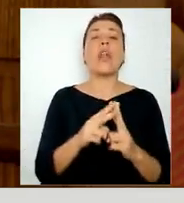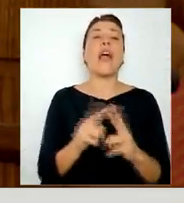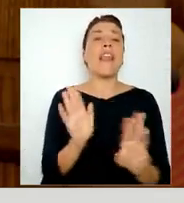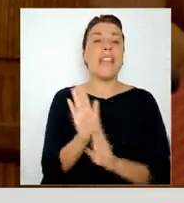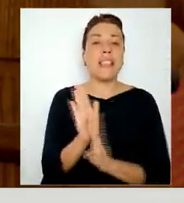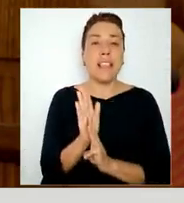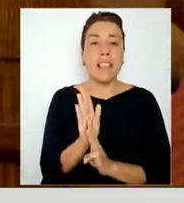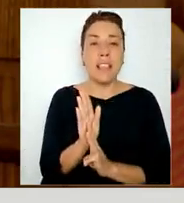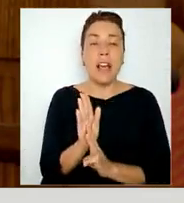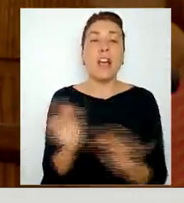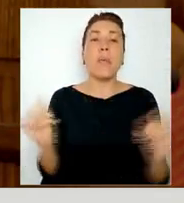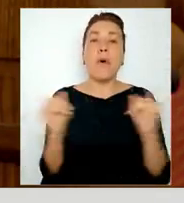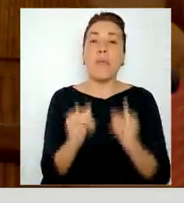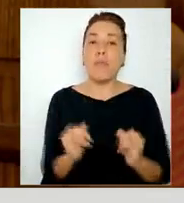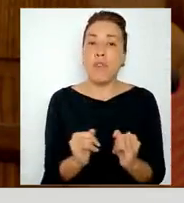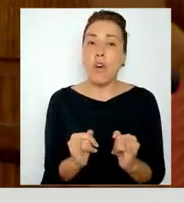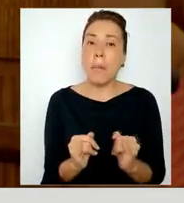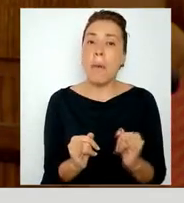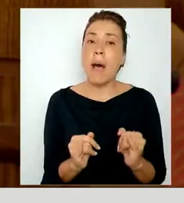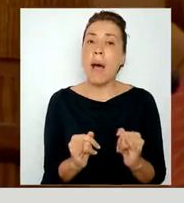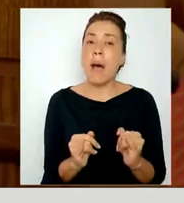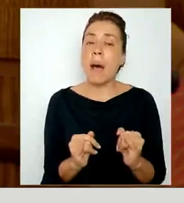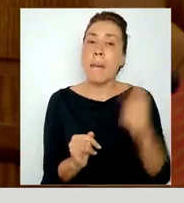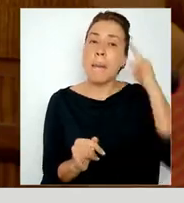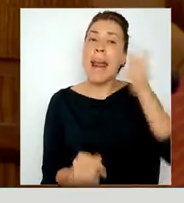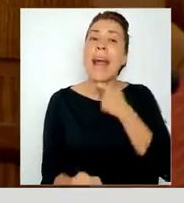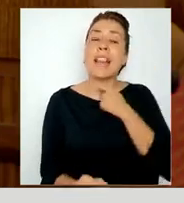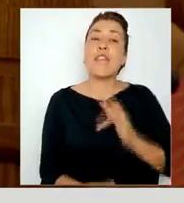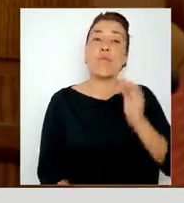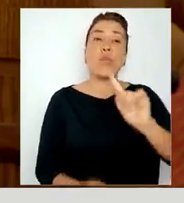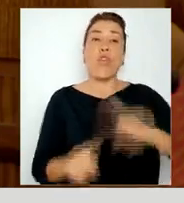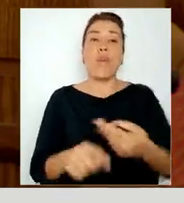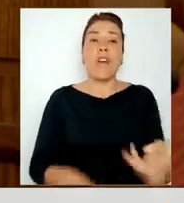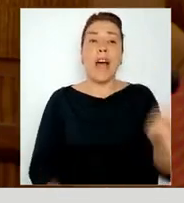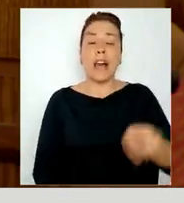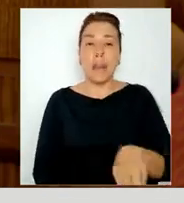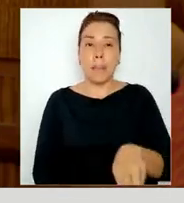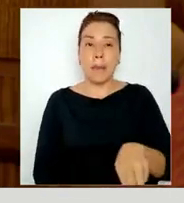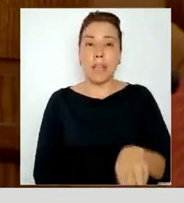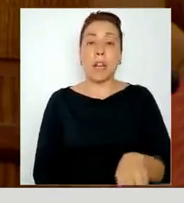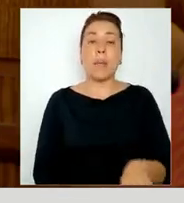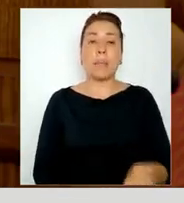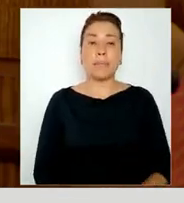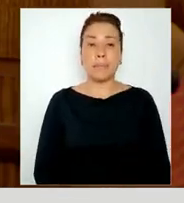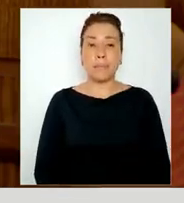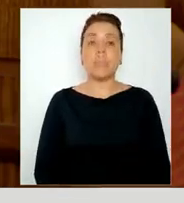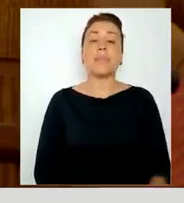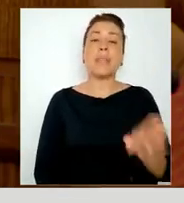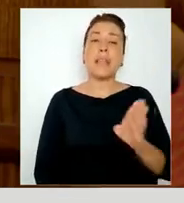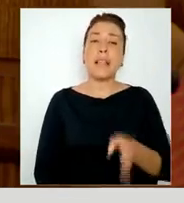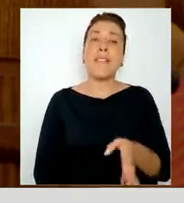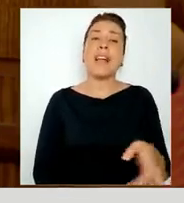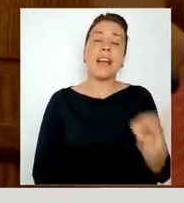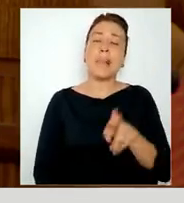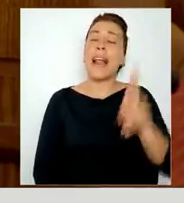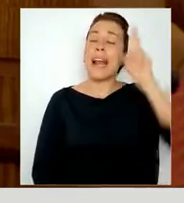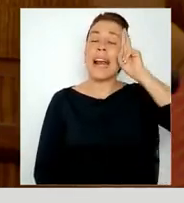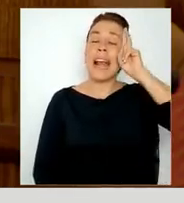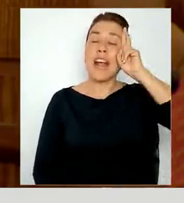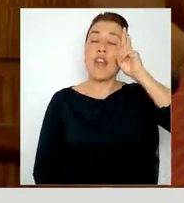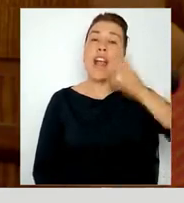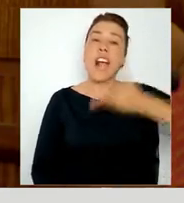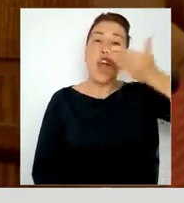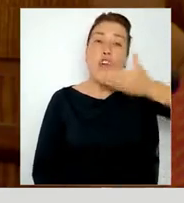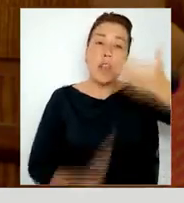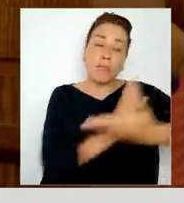por la para la garantía de no repetición por ello debemos insistir en conmemorar en narrar Y ser narrados